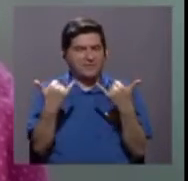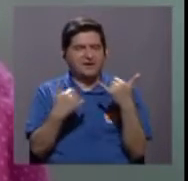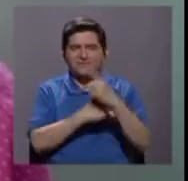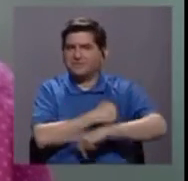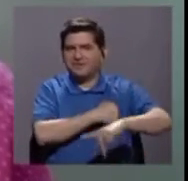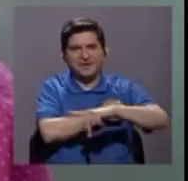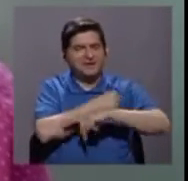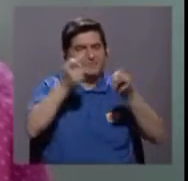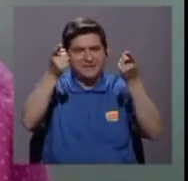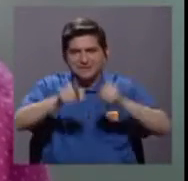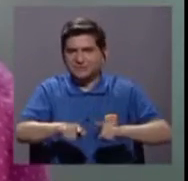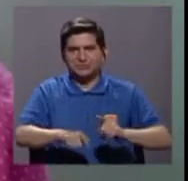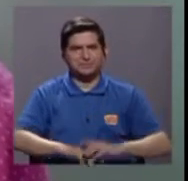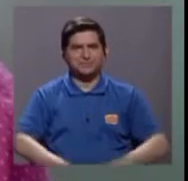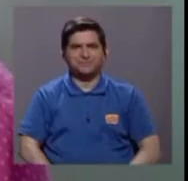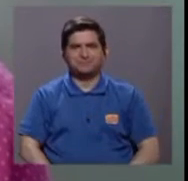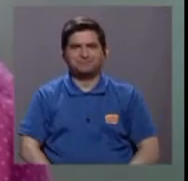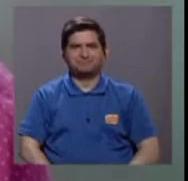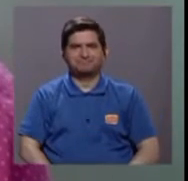país.